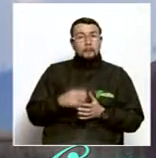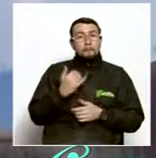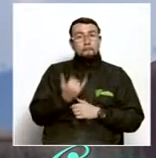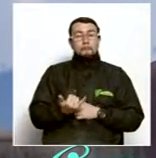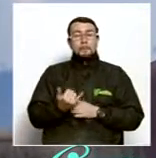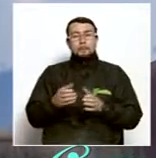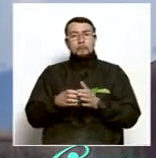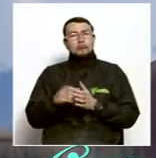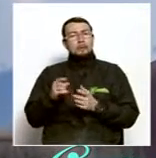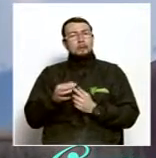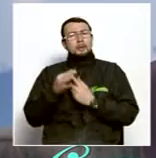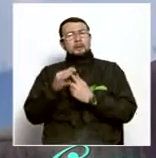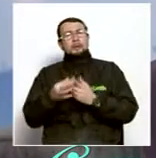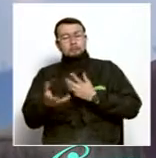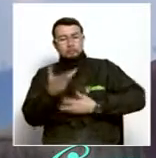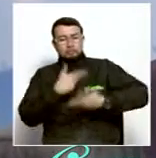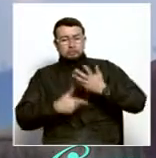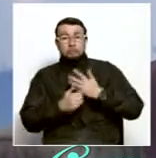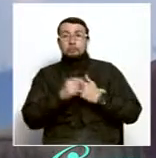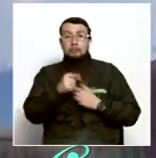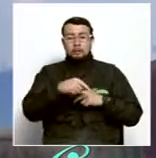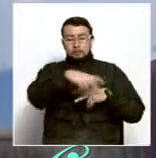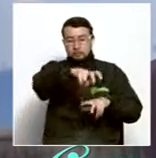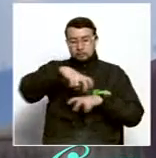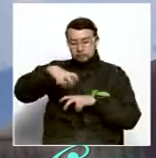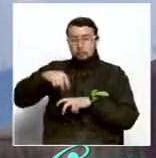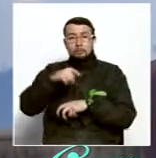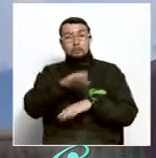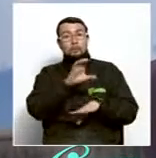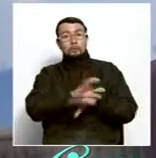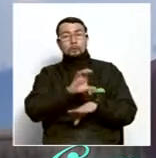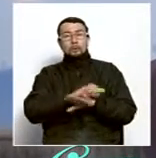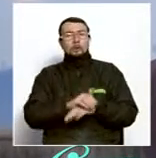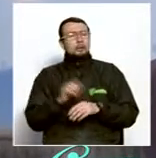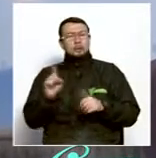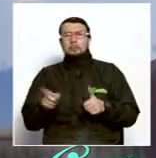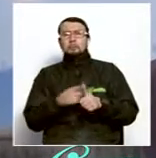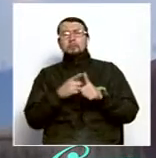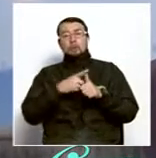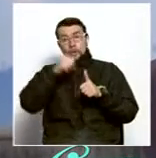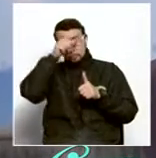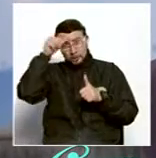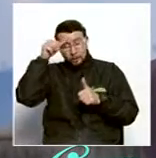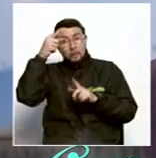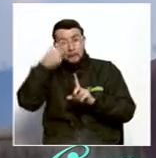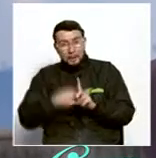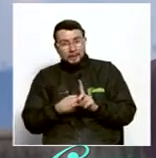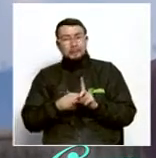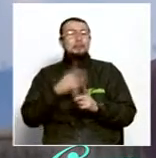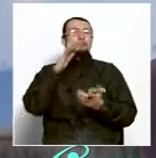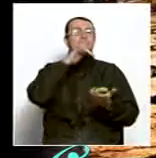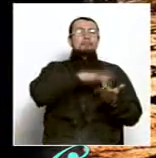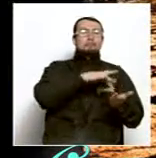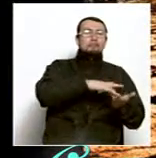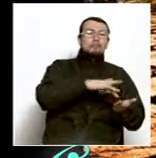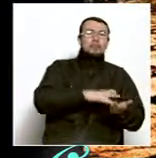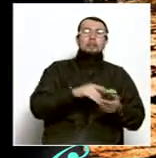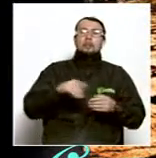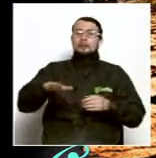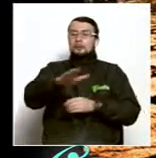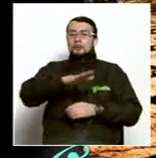espacios de interacción entre el campo y la ciudad, ¿sí? El primer domingo de cada mes lo estamos desarrollando en el sector de la